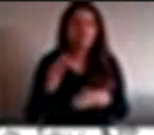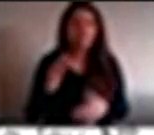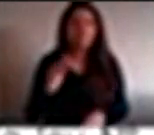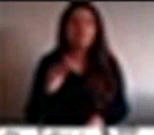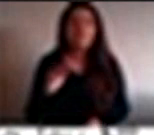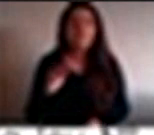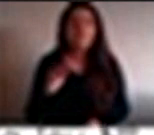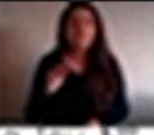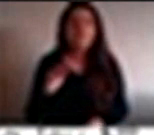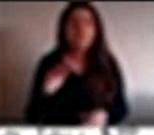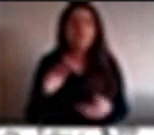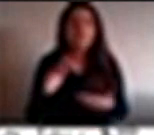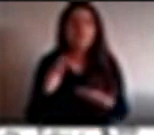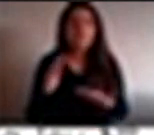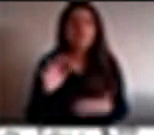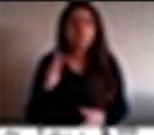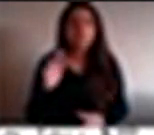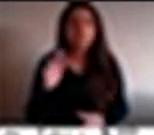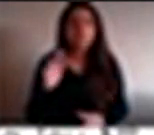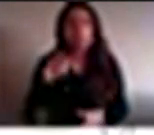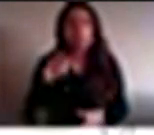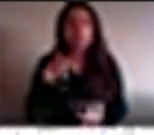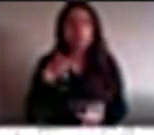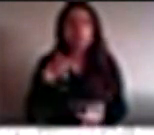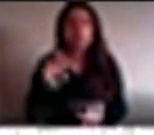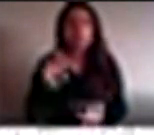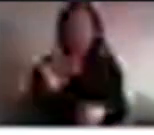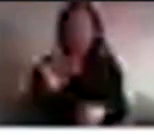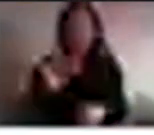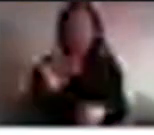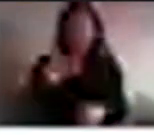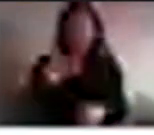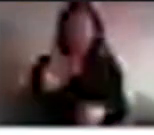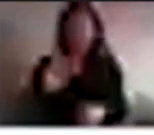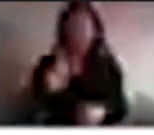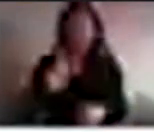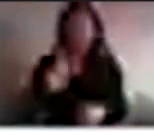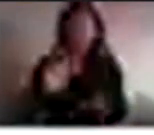remuneracional de Chile. Pasemos a la siguiente diapositiva.